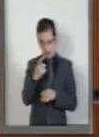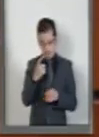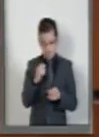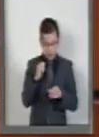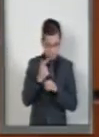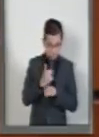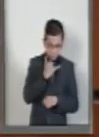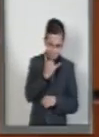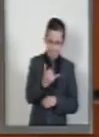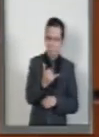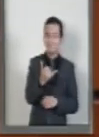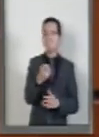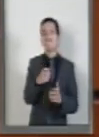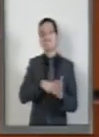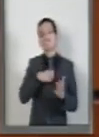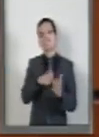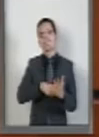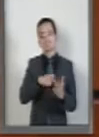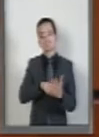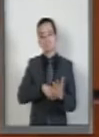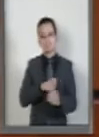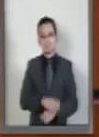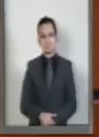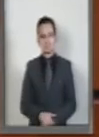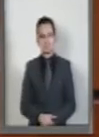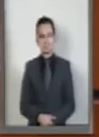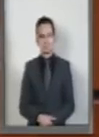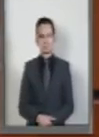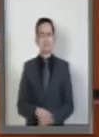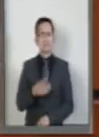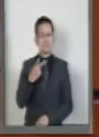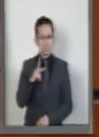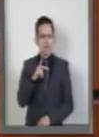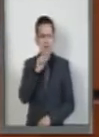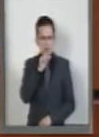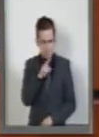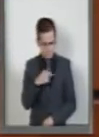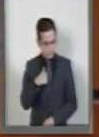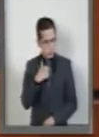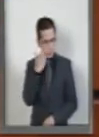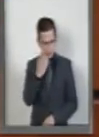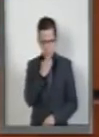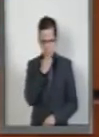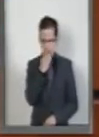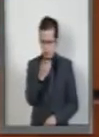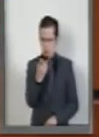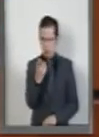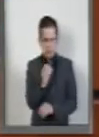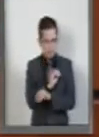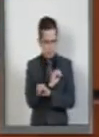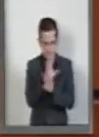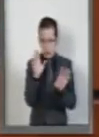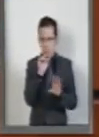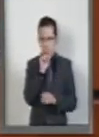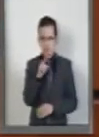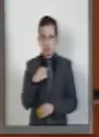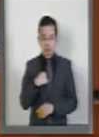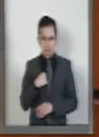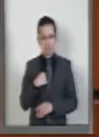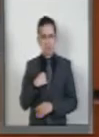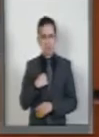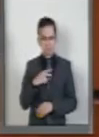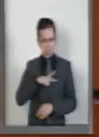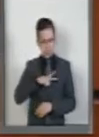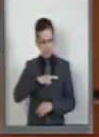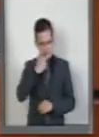Sin embargo, no puedo dejar de señalar, y claro que asumo el costo de lo que habré de decir,